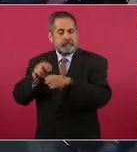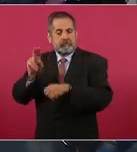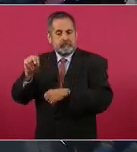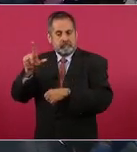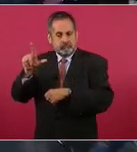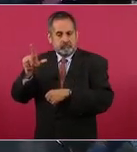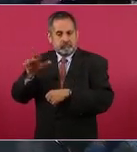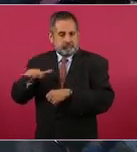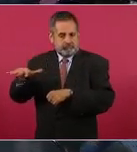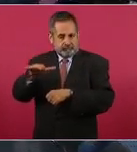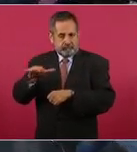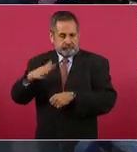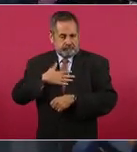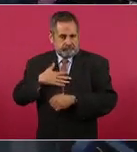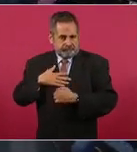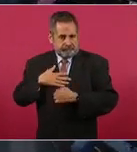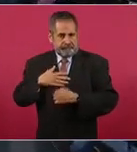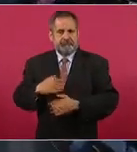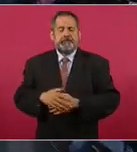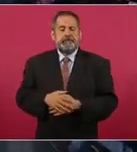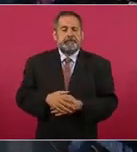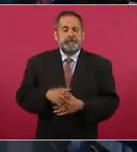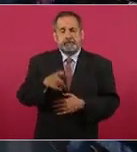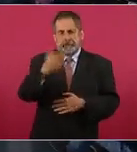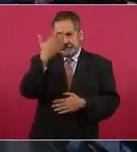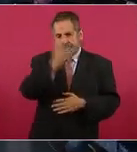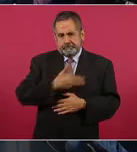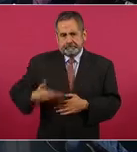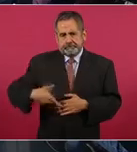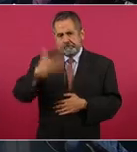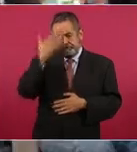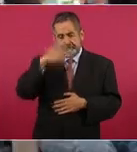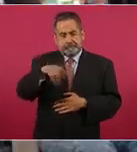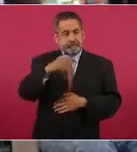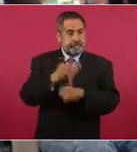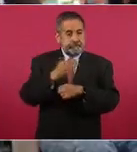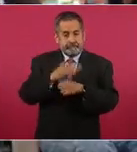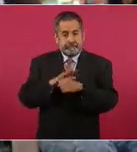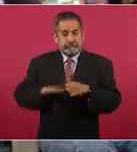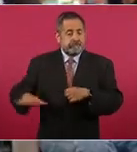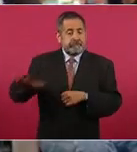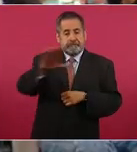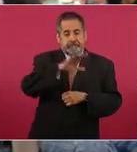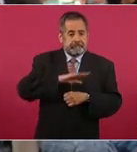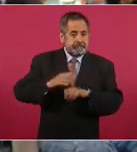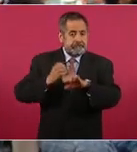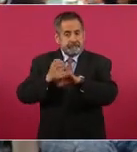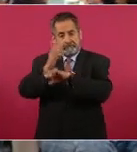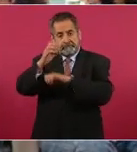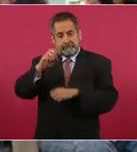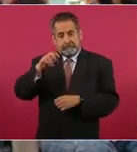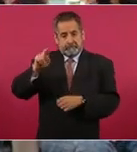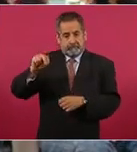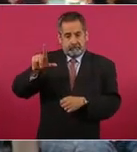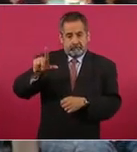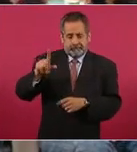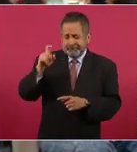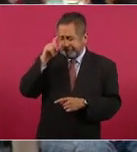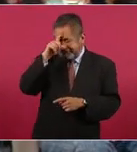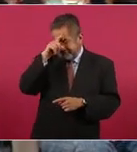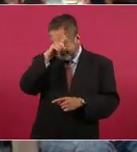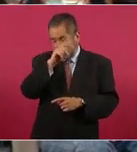León. Señor presidente, como usted lo sabe, estamos viviendo en el estado una grave crisis por la falta de